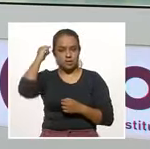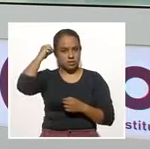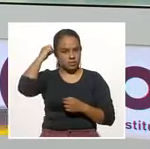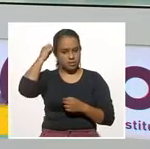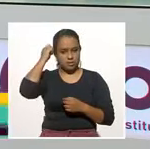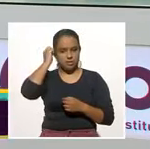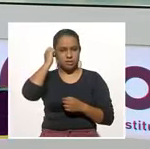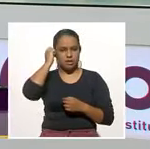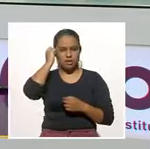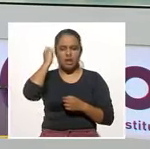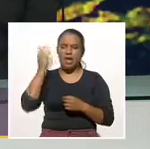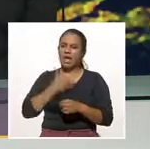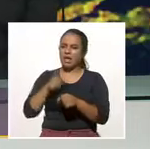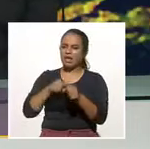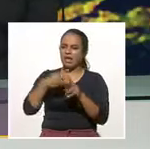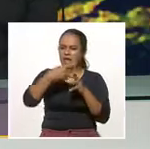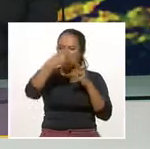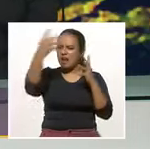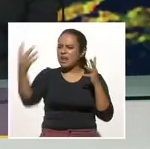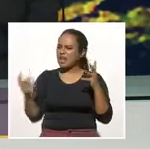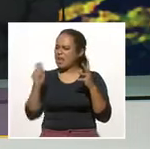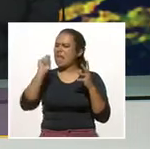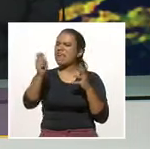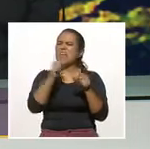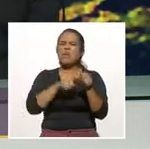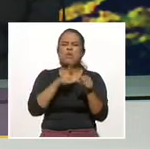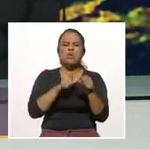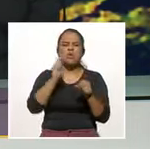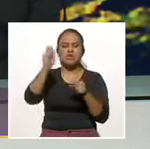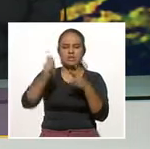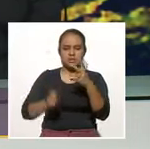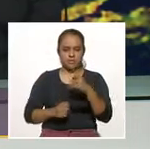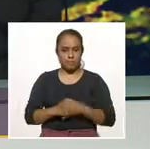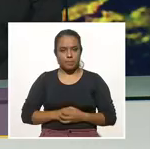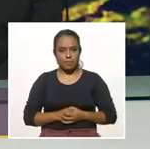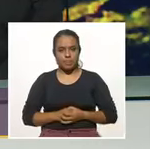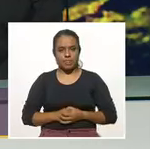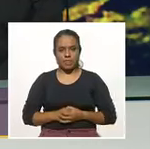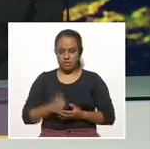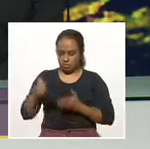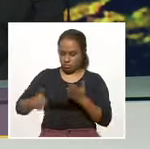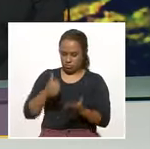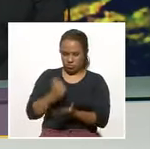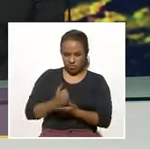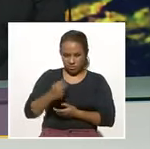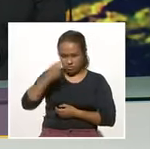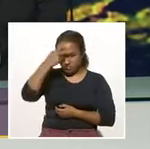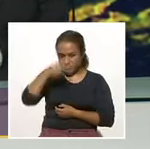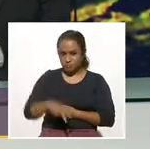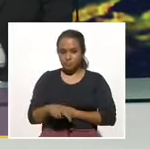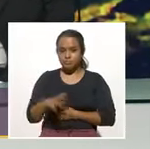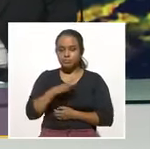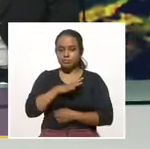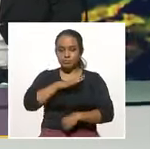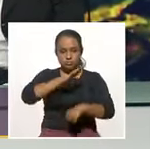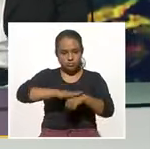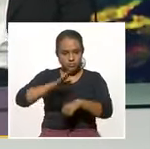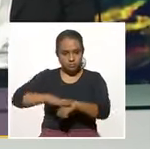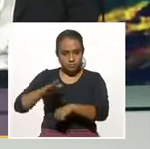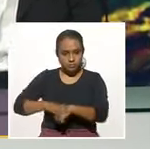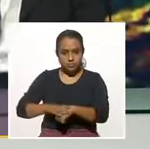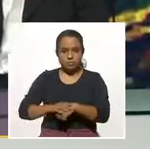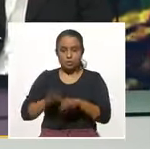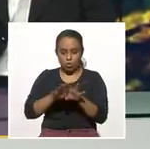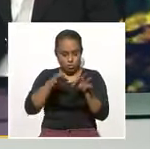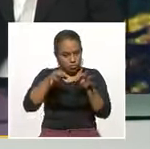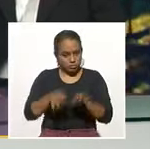que explícanos qué significan todos esos colores. Es correcto, particularmente para la Ciudad de México se dan alertamientos en tiempo